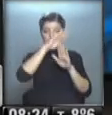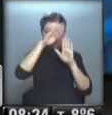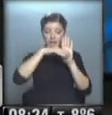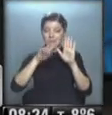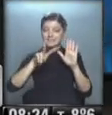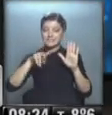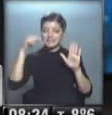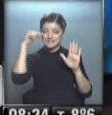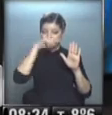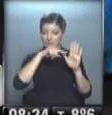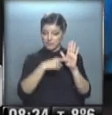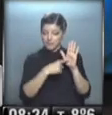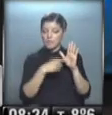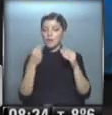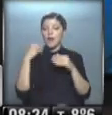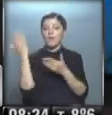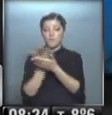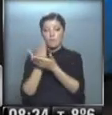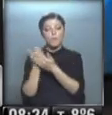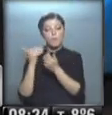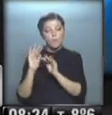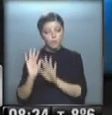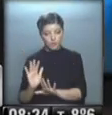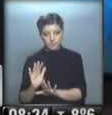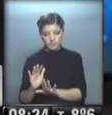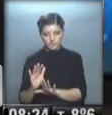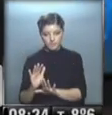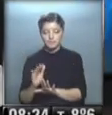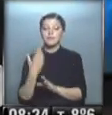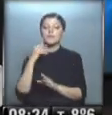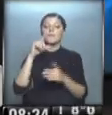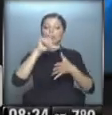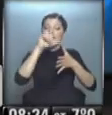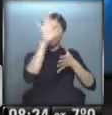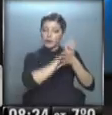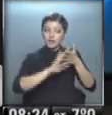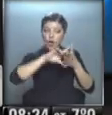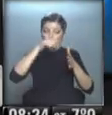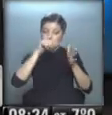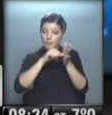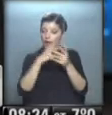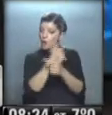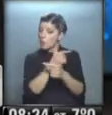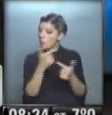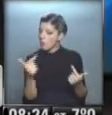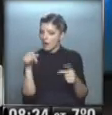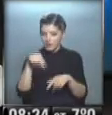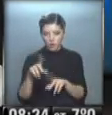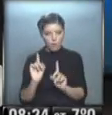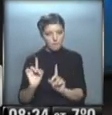país con capacidad para fabricarlos. Dentro de Latinoamérica no hay ningún otro país que haga satélites de este